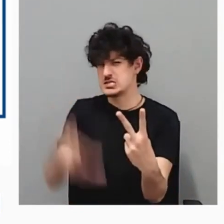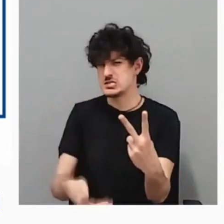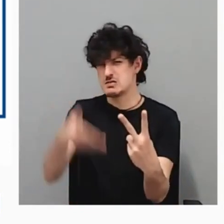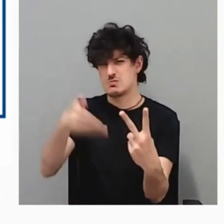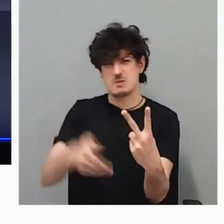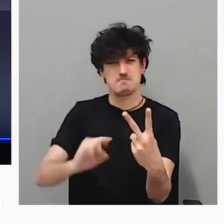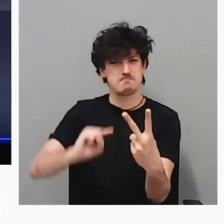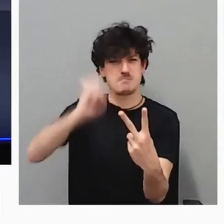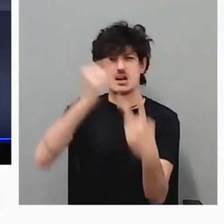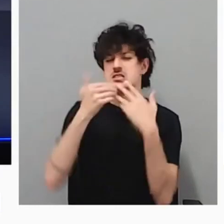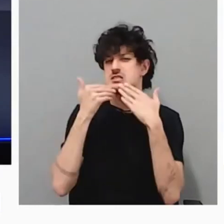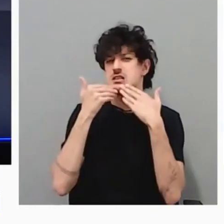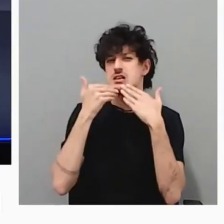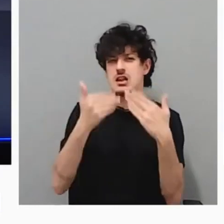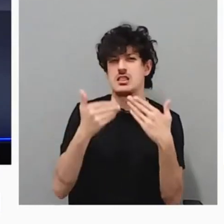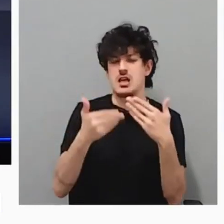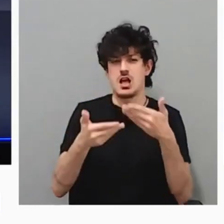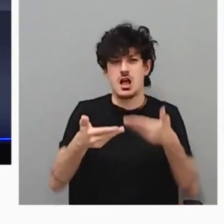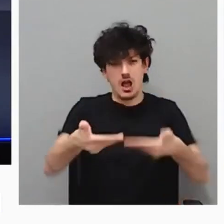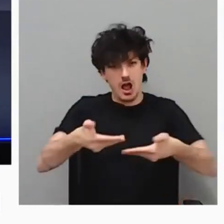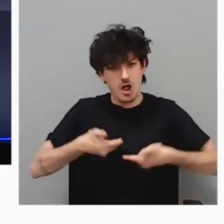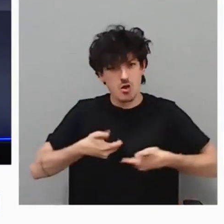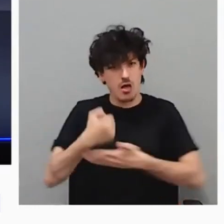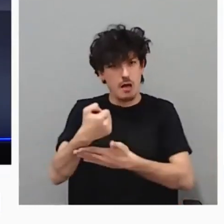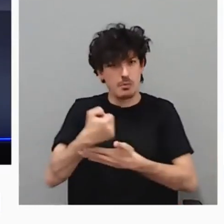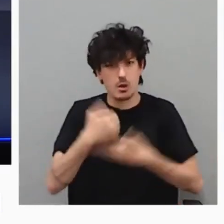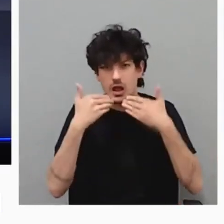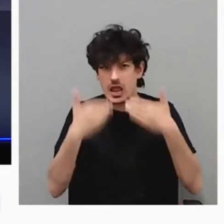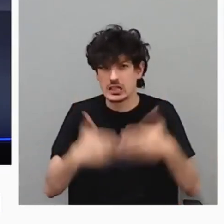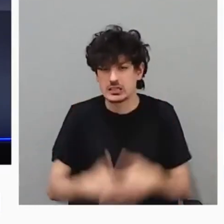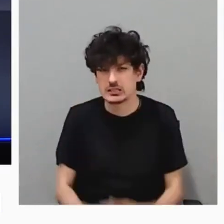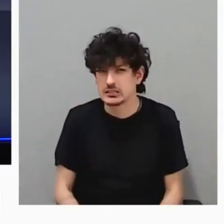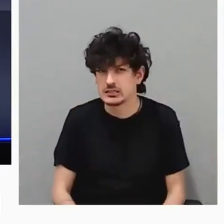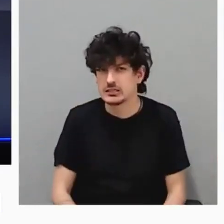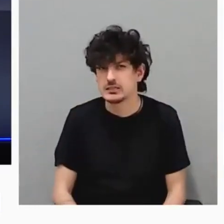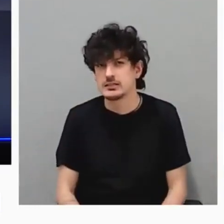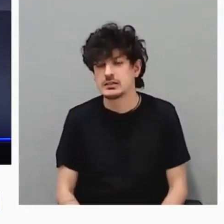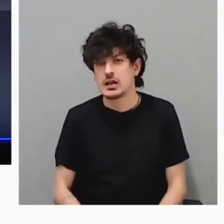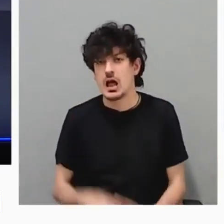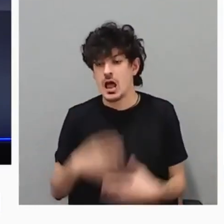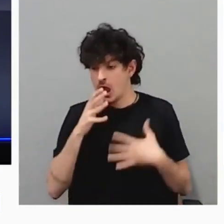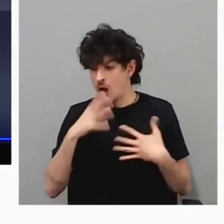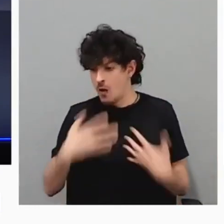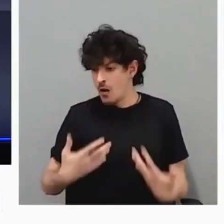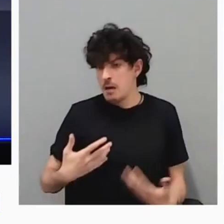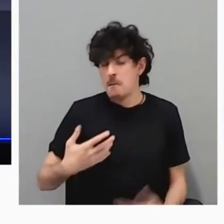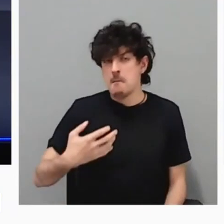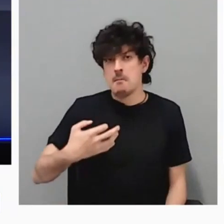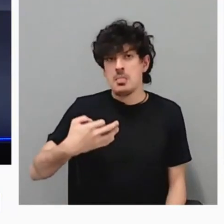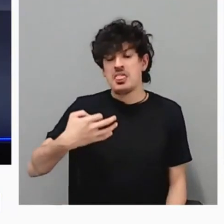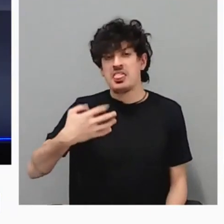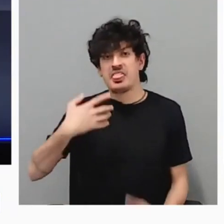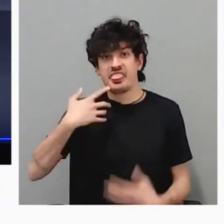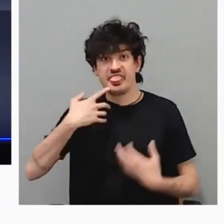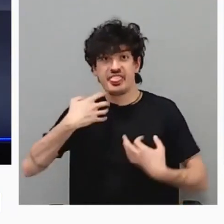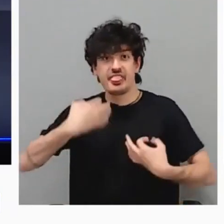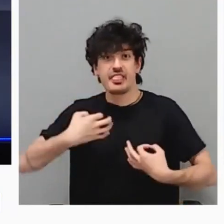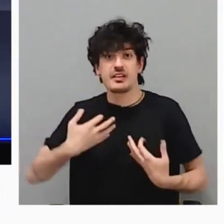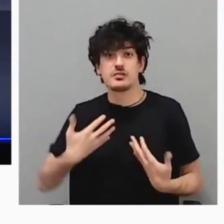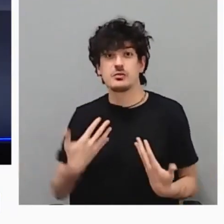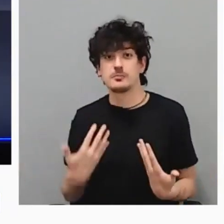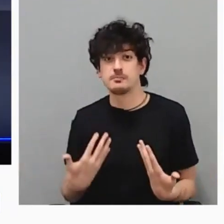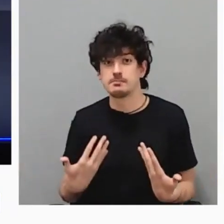cosas. Me parece que ahora mismo lo más cierto de lo incierto es que como no innovemos, estamos dead.